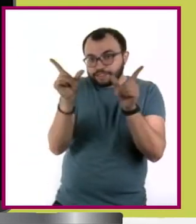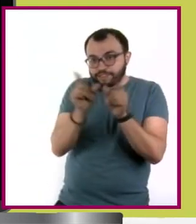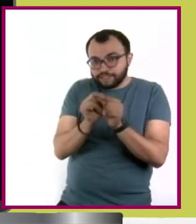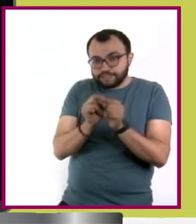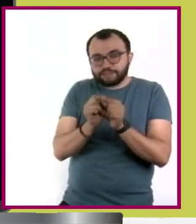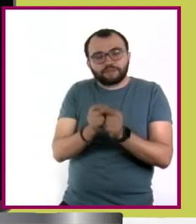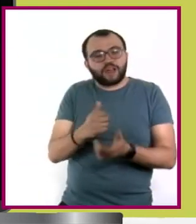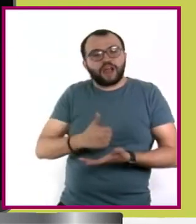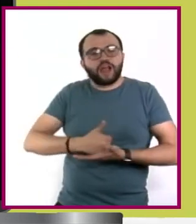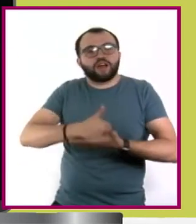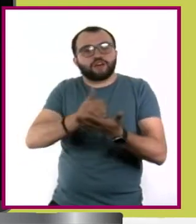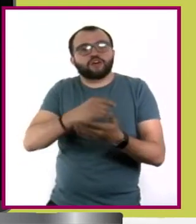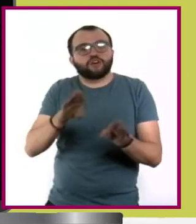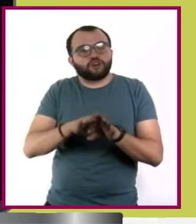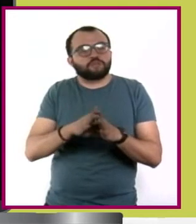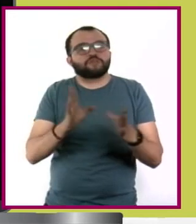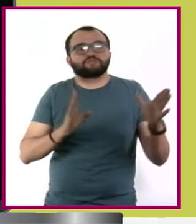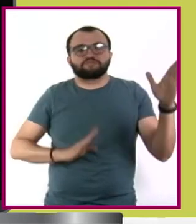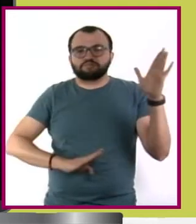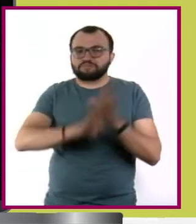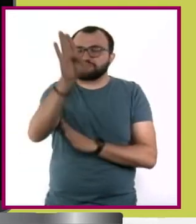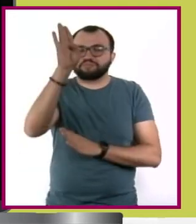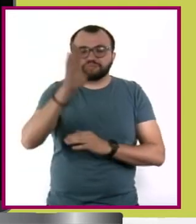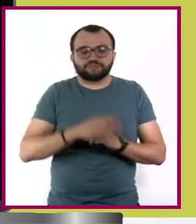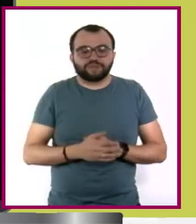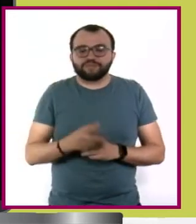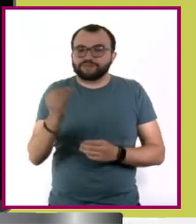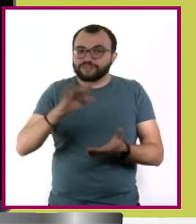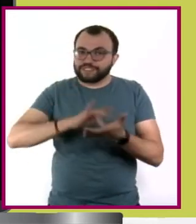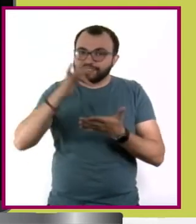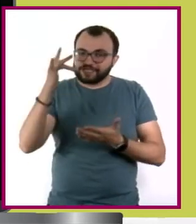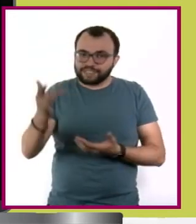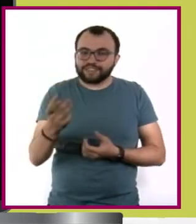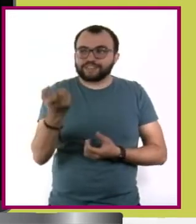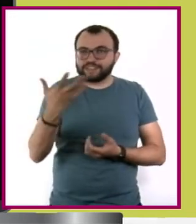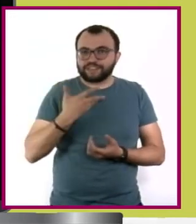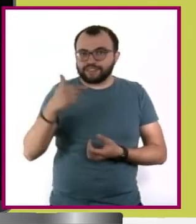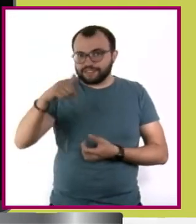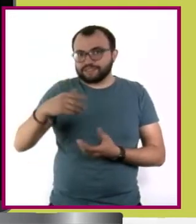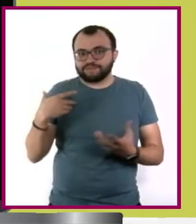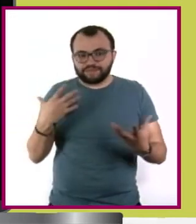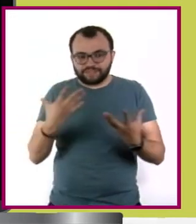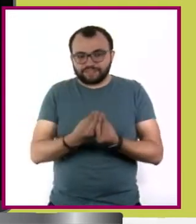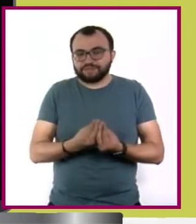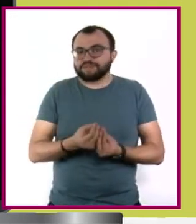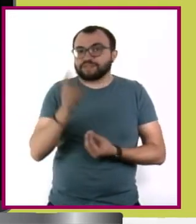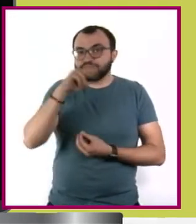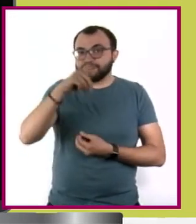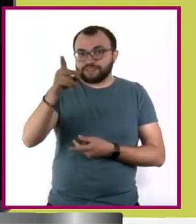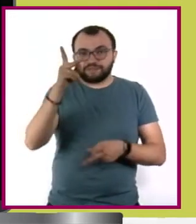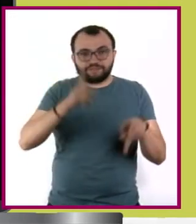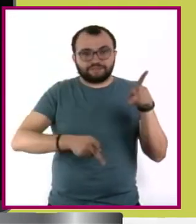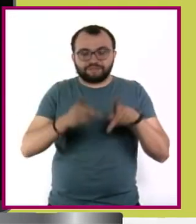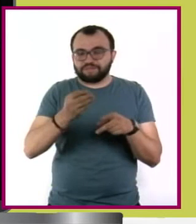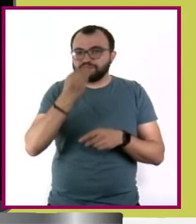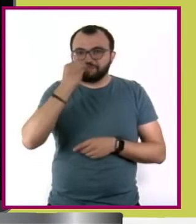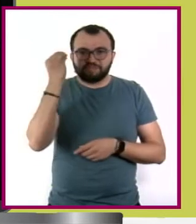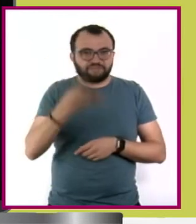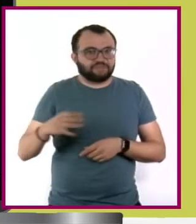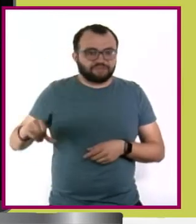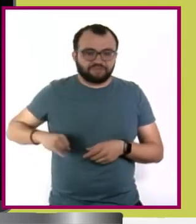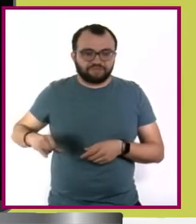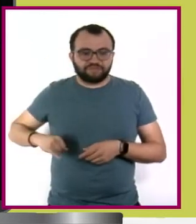va a ayudar a alcanzar el éxito. Luis Guillermo, te agradecemos mucho el haber estado con nosotros. Sin duda, esta plática estuvo súper interesante.